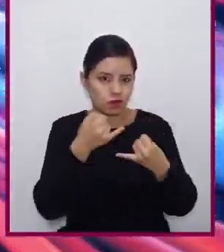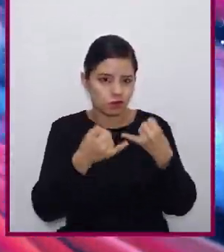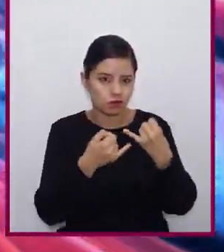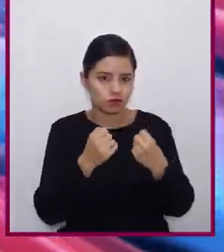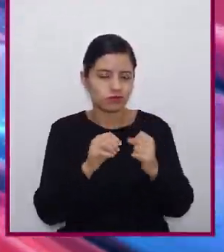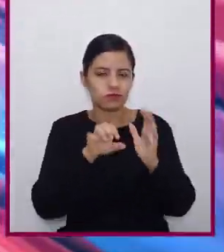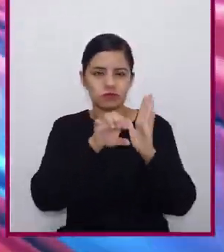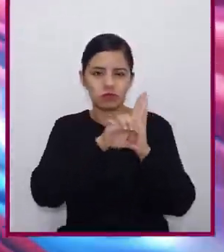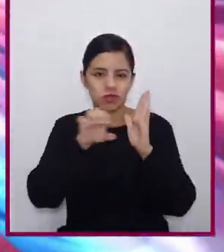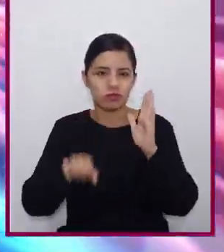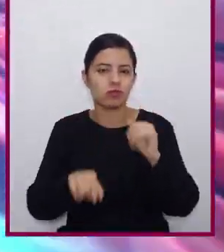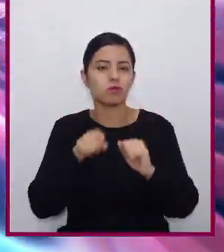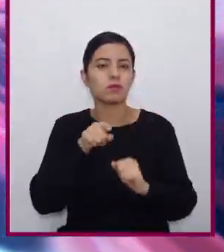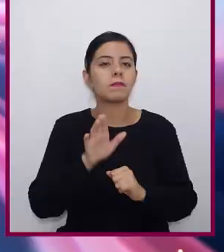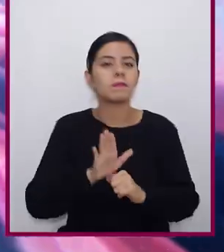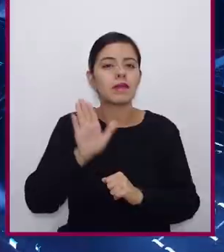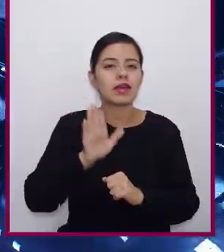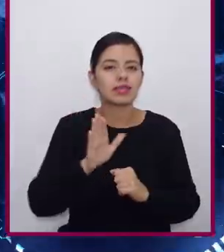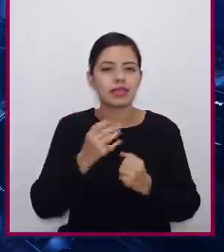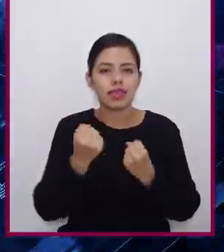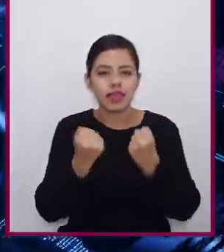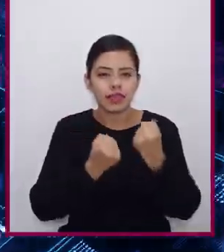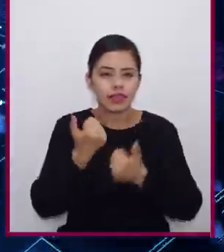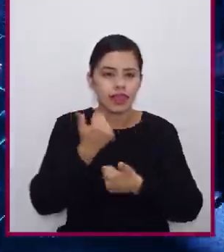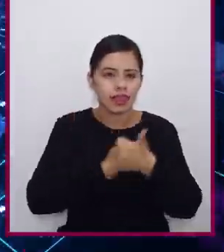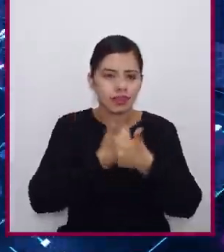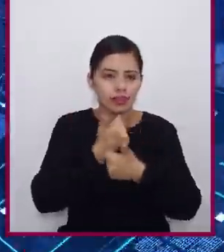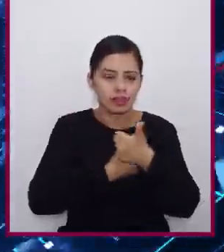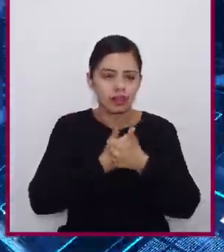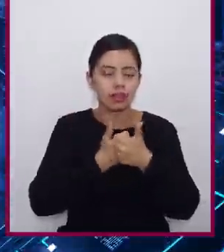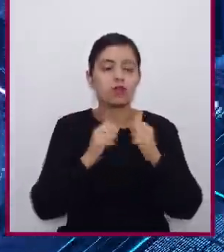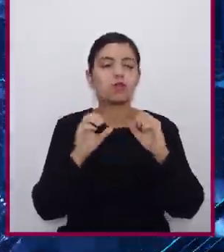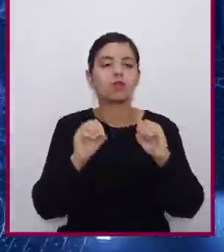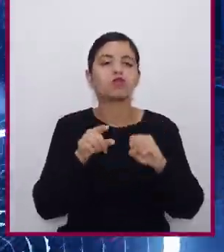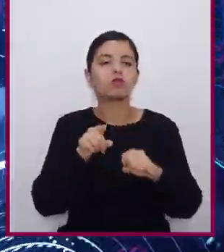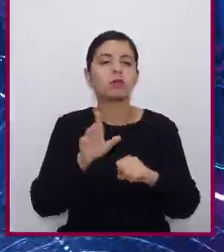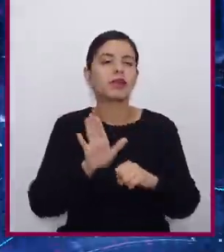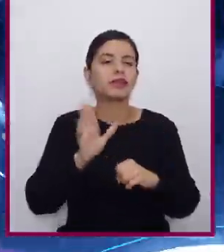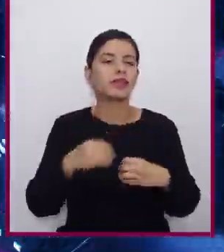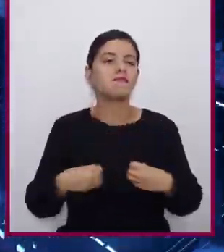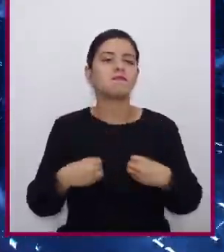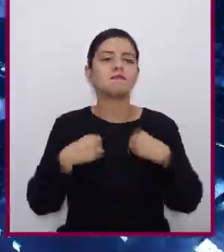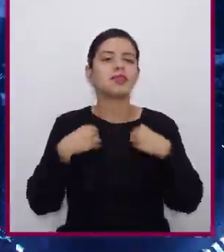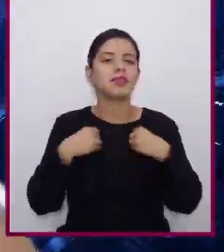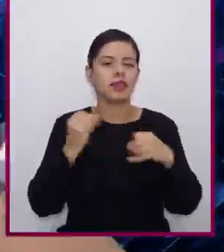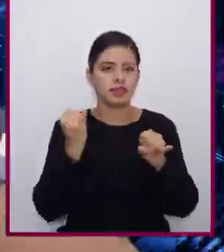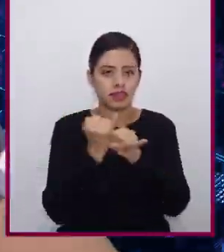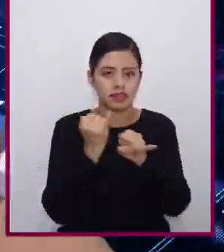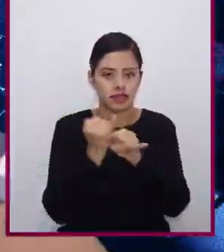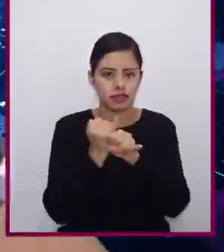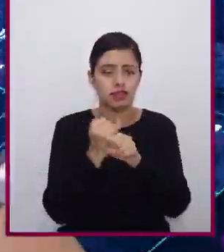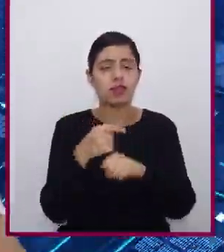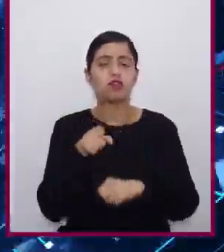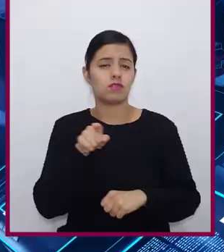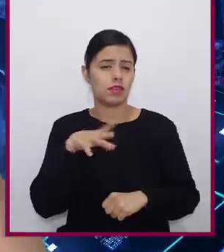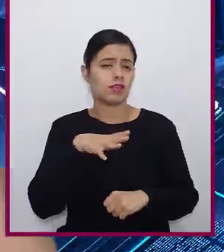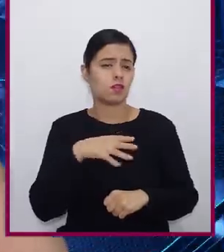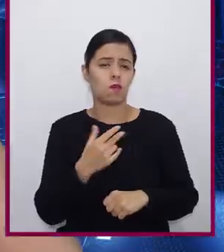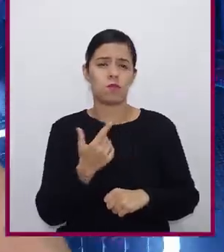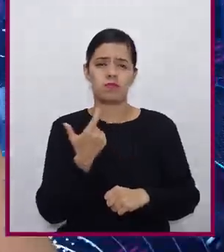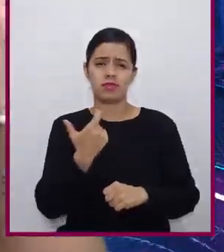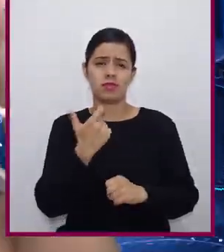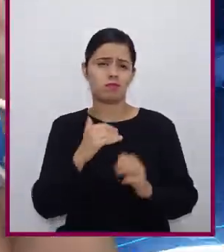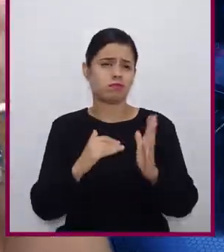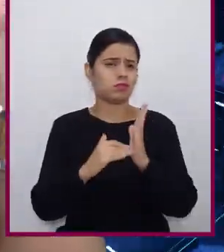esos en los que simulas competir en una carrera. O en los que simulas tener una vida virtual. Al menos en esos juegos sí soy millonario y tengo